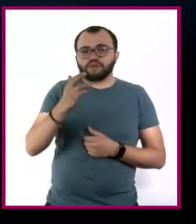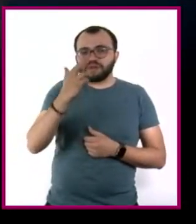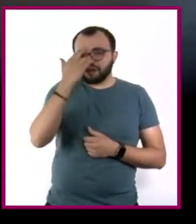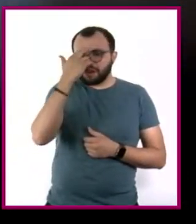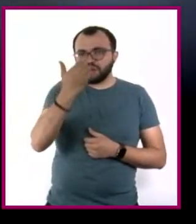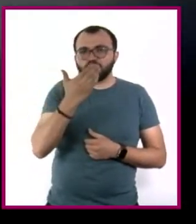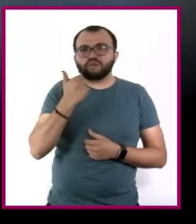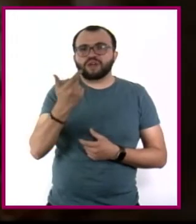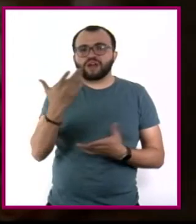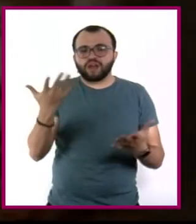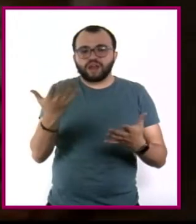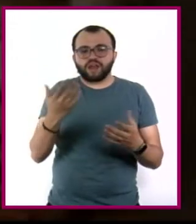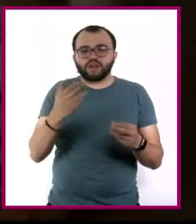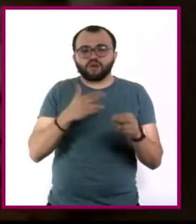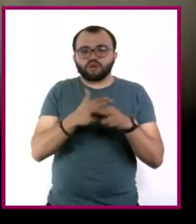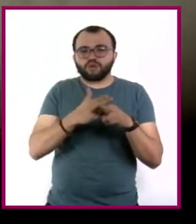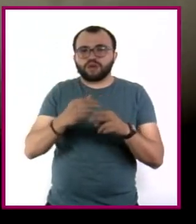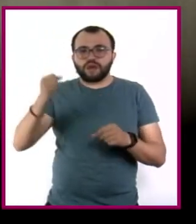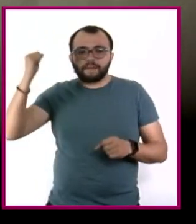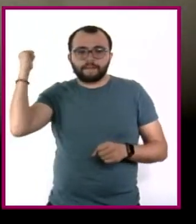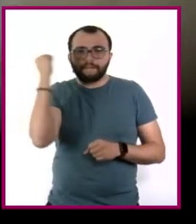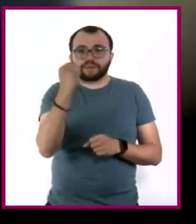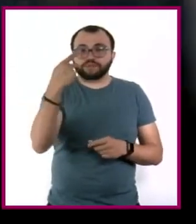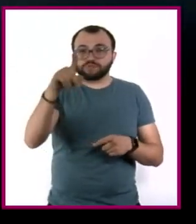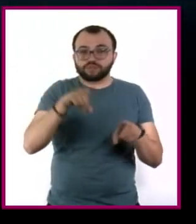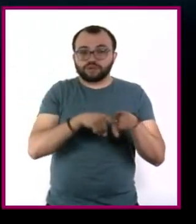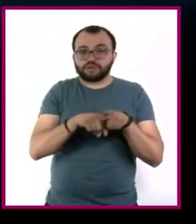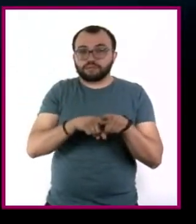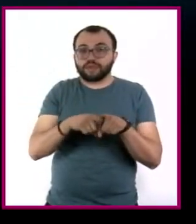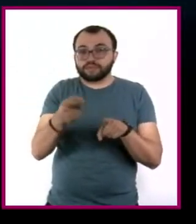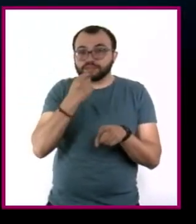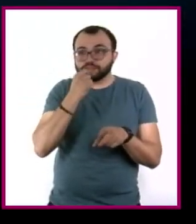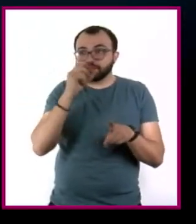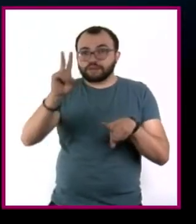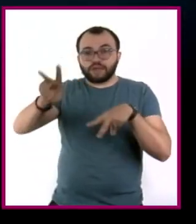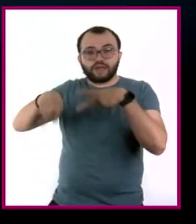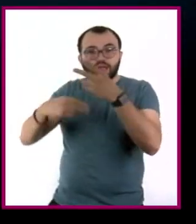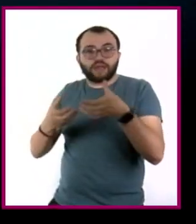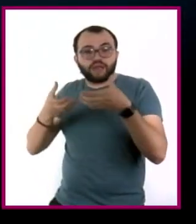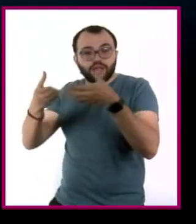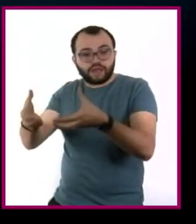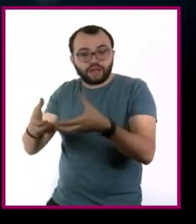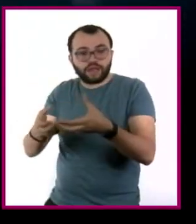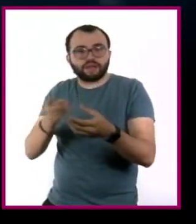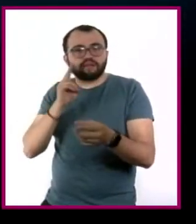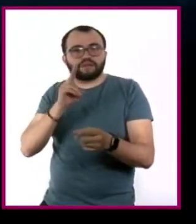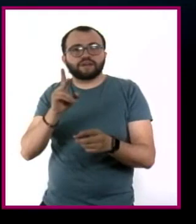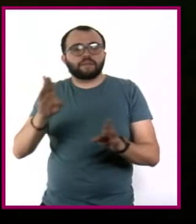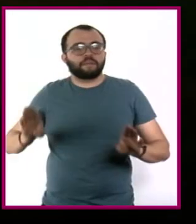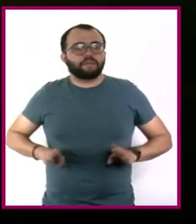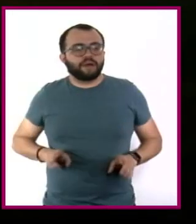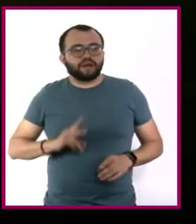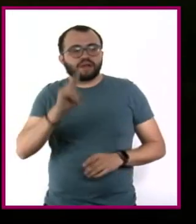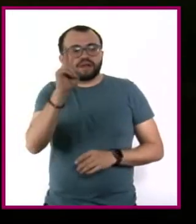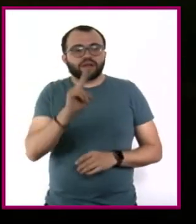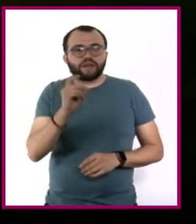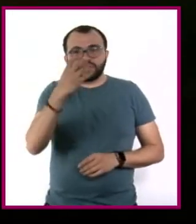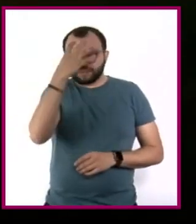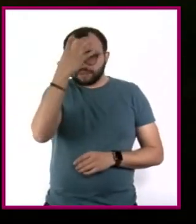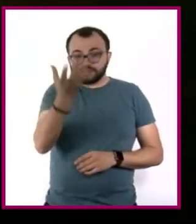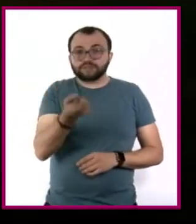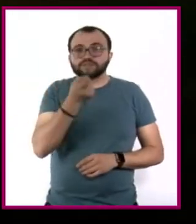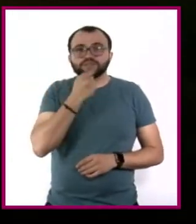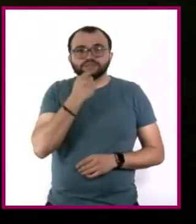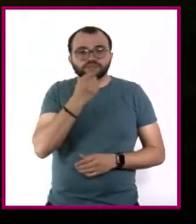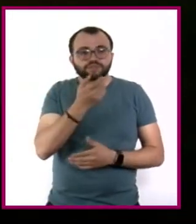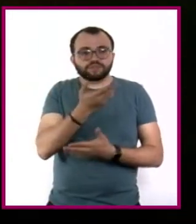un cuchillo de la cocina y asesina a su hermana. El pequeño sale a la calle donde se encuentra con esta adorable pareja que le quita la máscara, y el niño no sabe